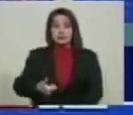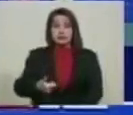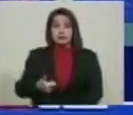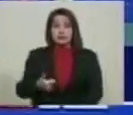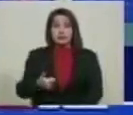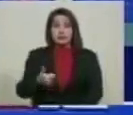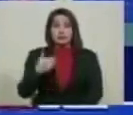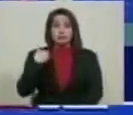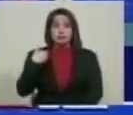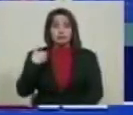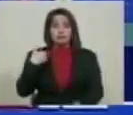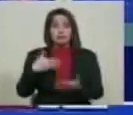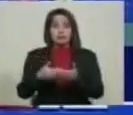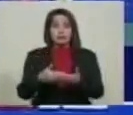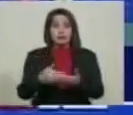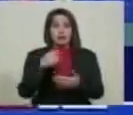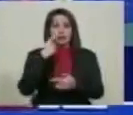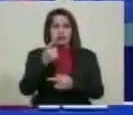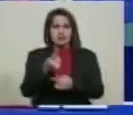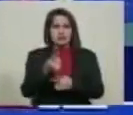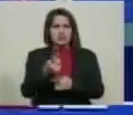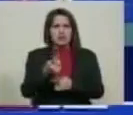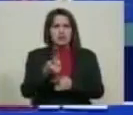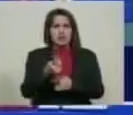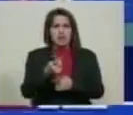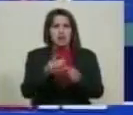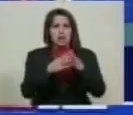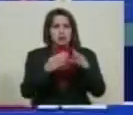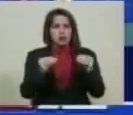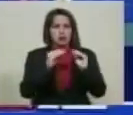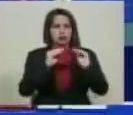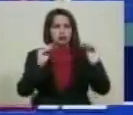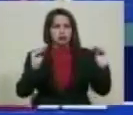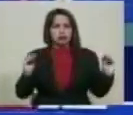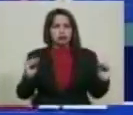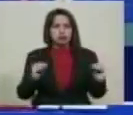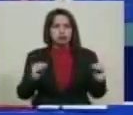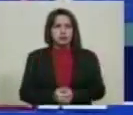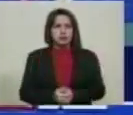En aquella época yo les decía, y le decíamos nosotros,